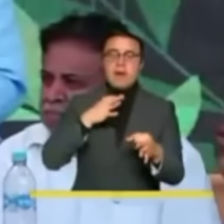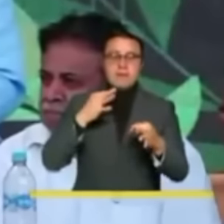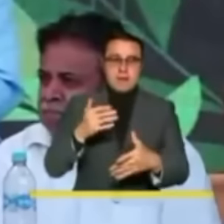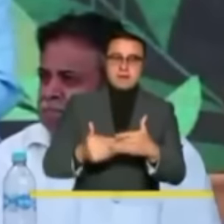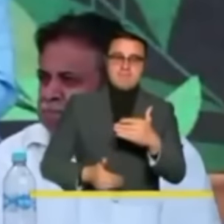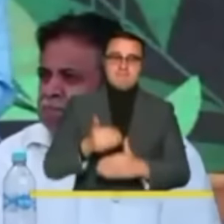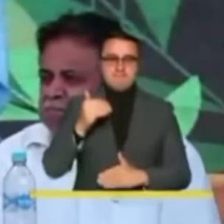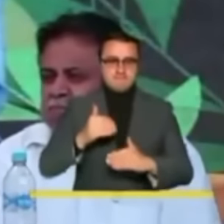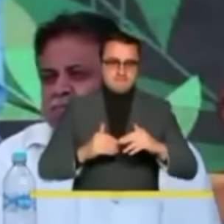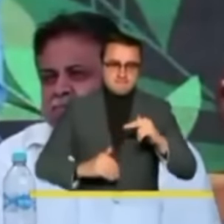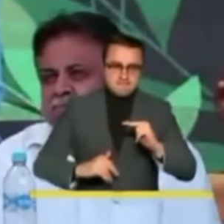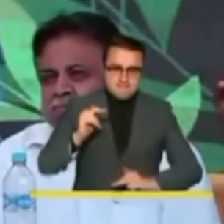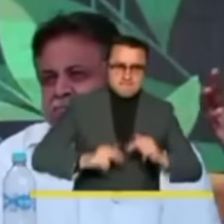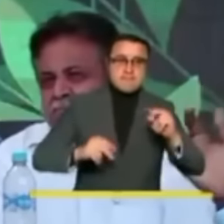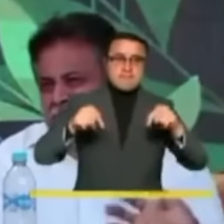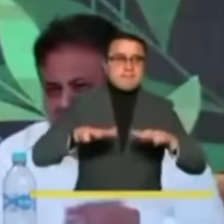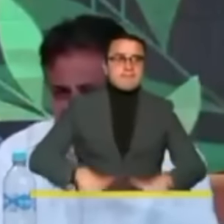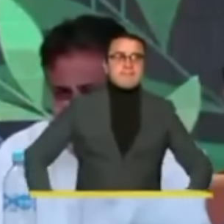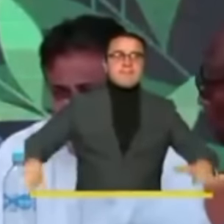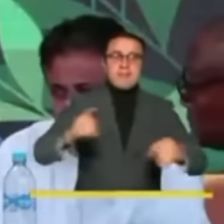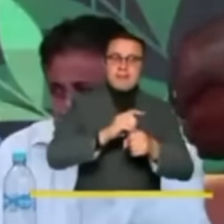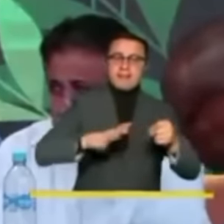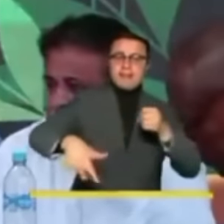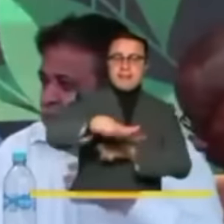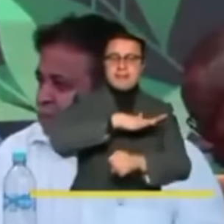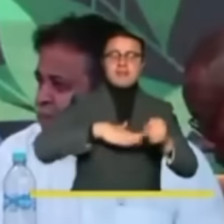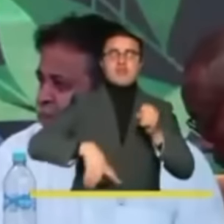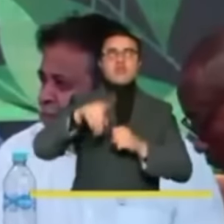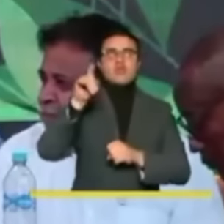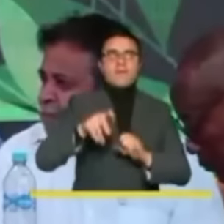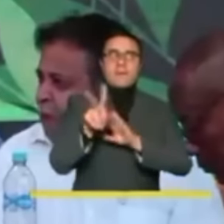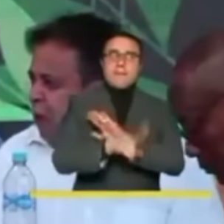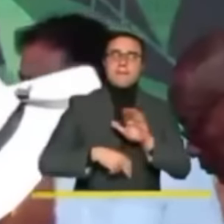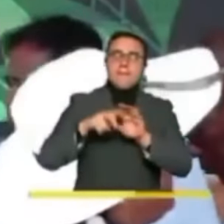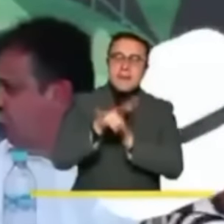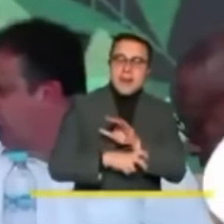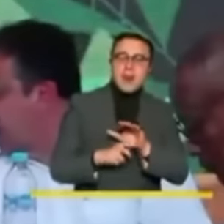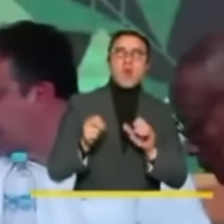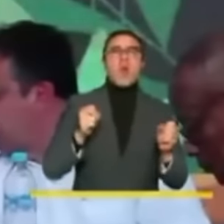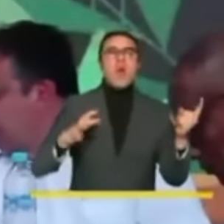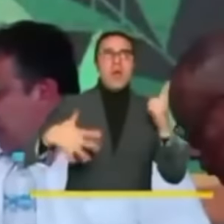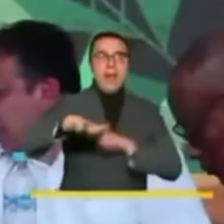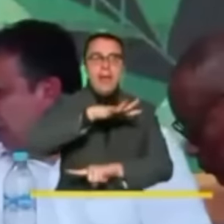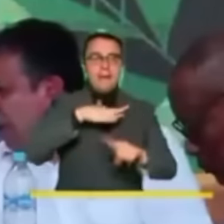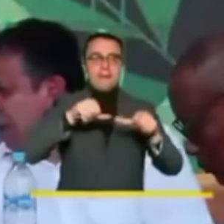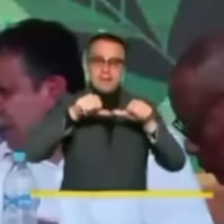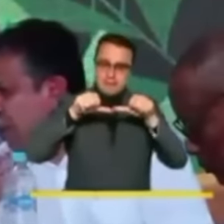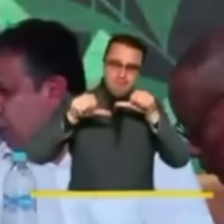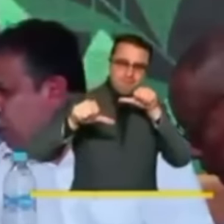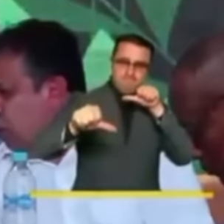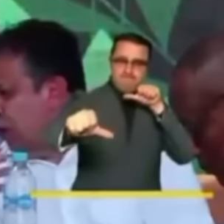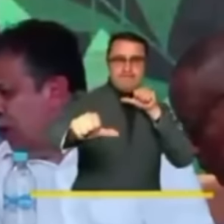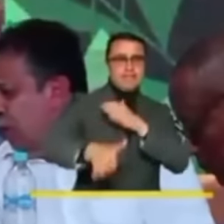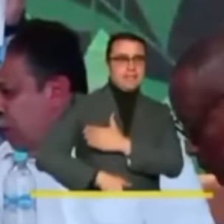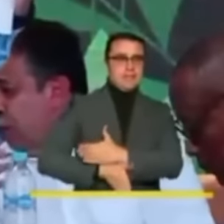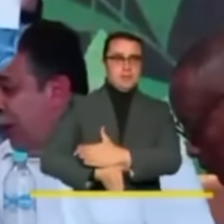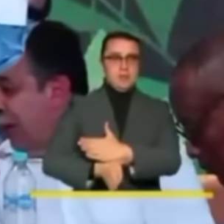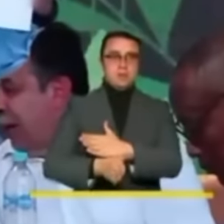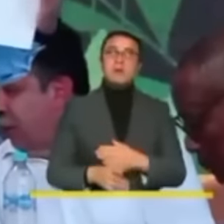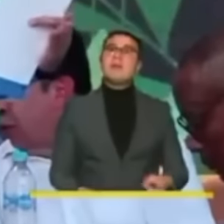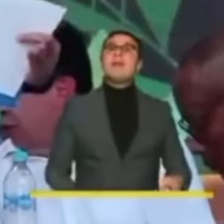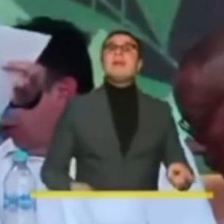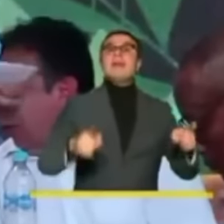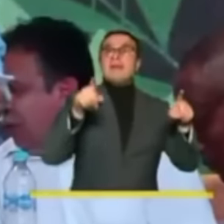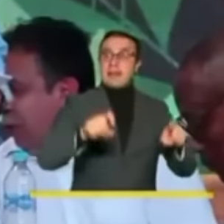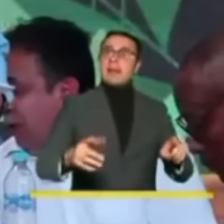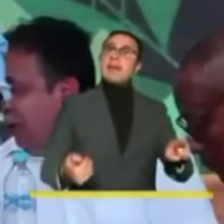a desarrollar este distrito, que debe ser un distrito minero ambientalmente sostenible, que implique